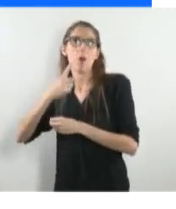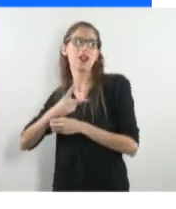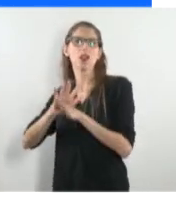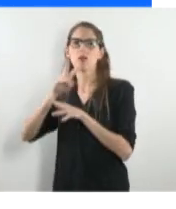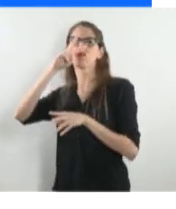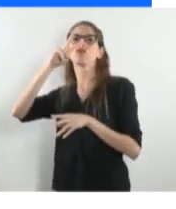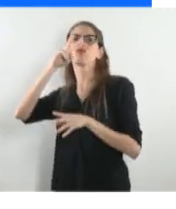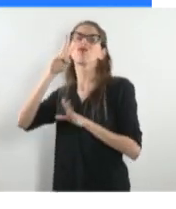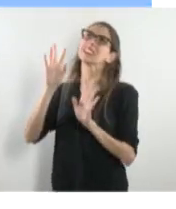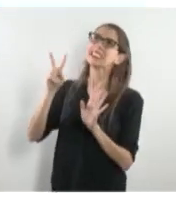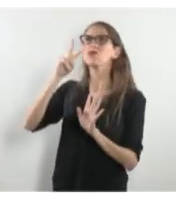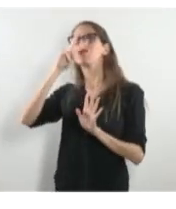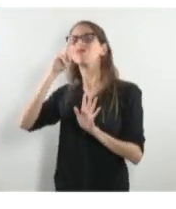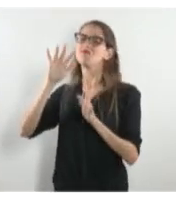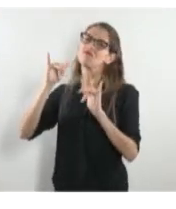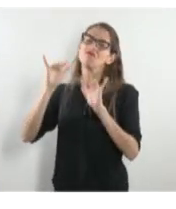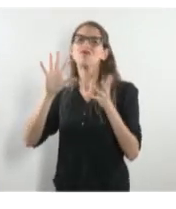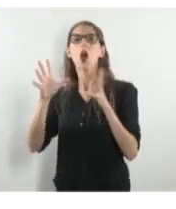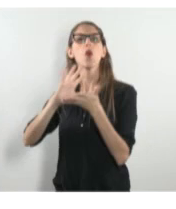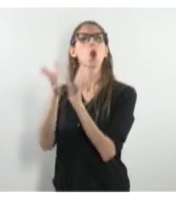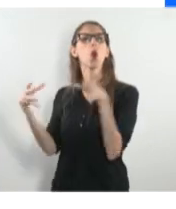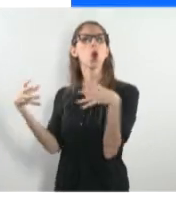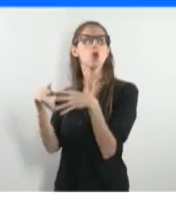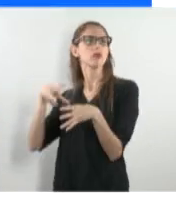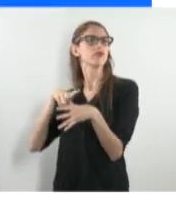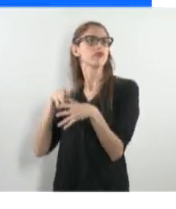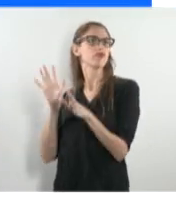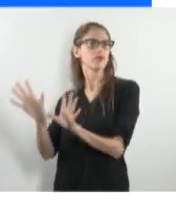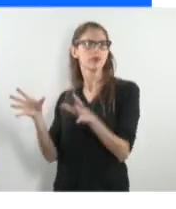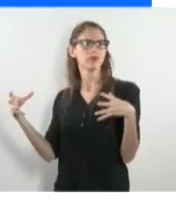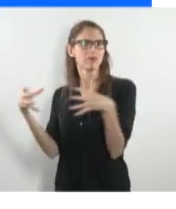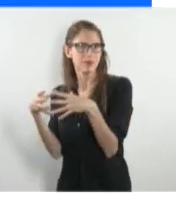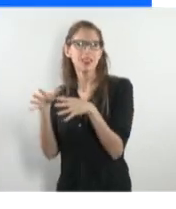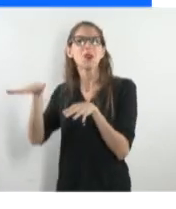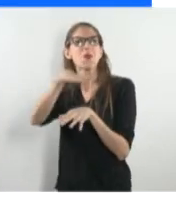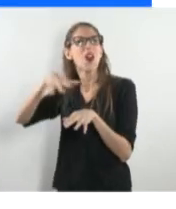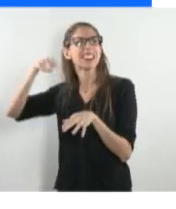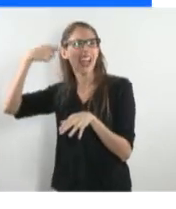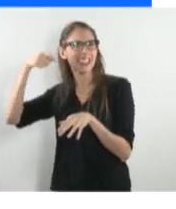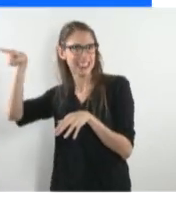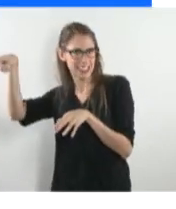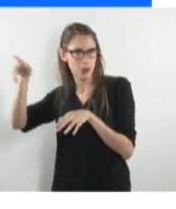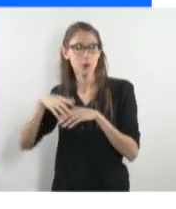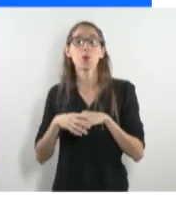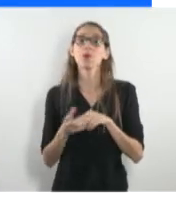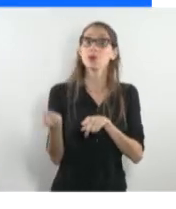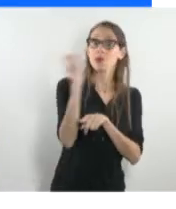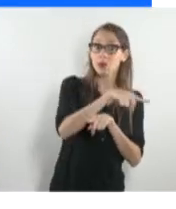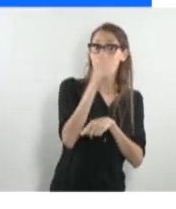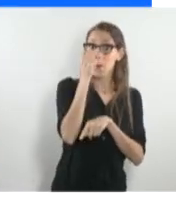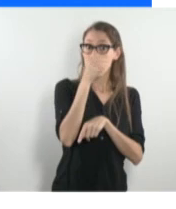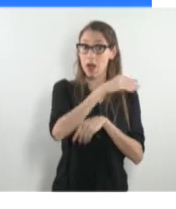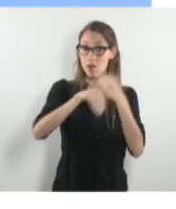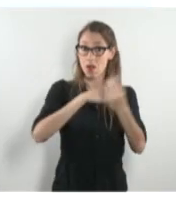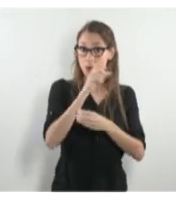oligarquía, no la oligarquía, la aristocracia un poco sanisidreña. Y por el otro lado, el padre de él